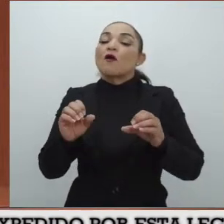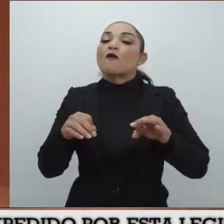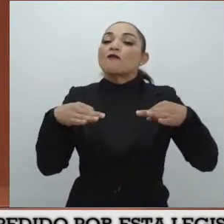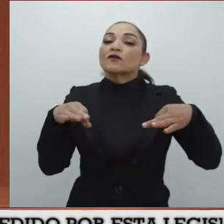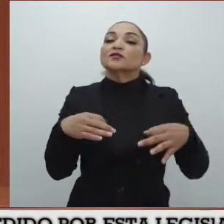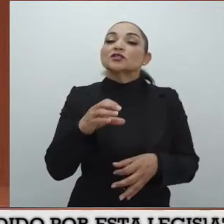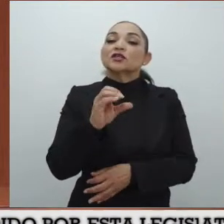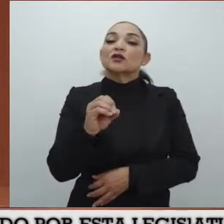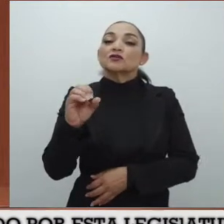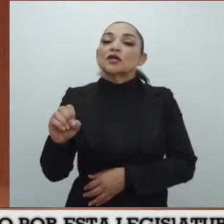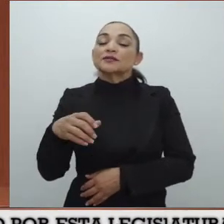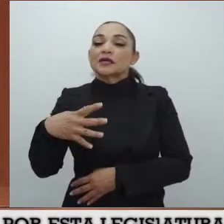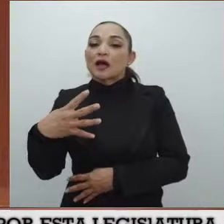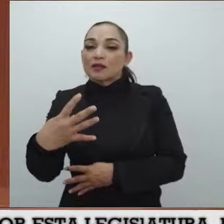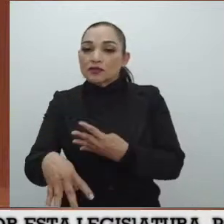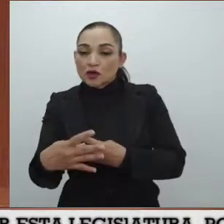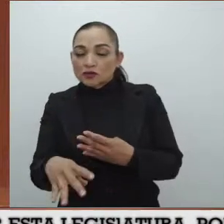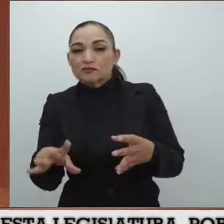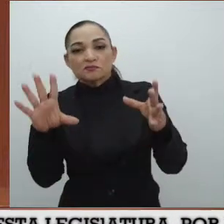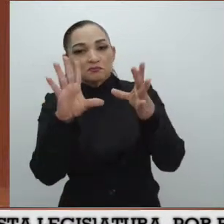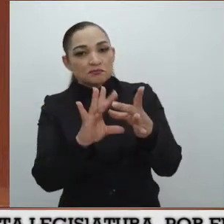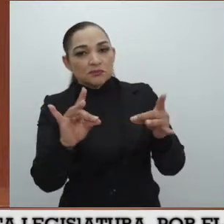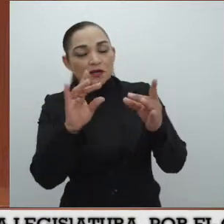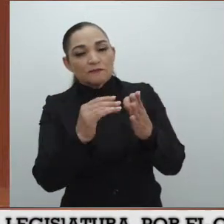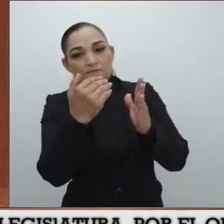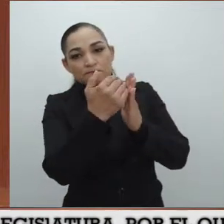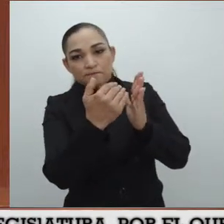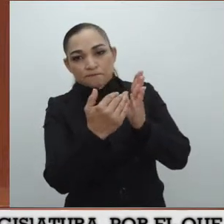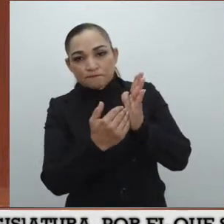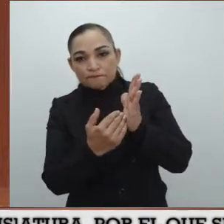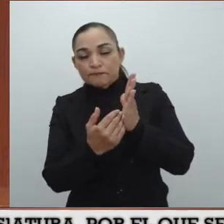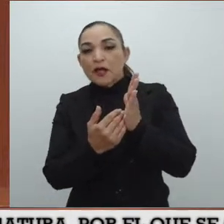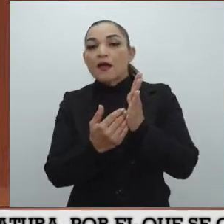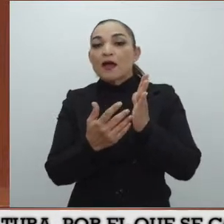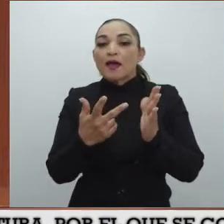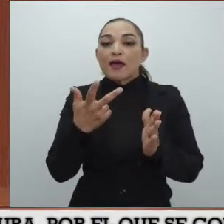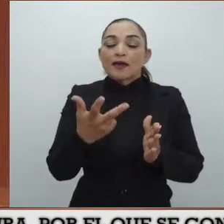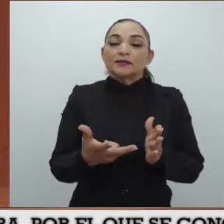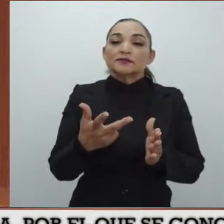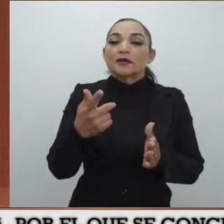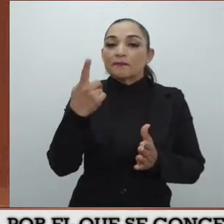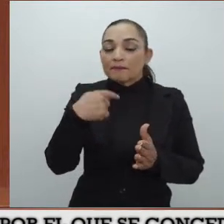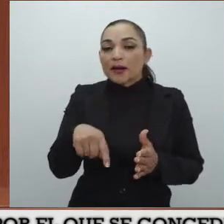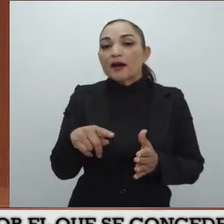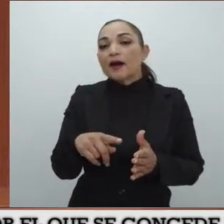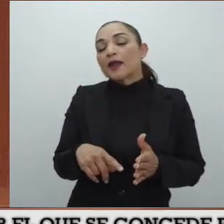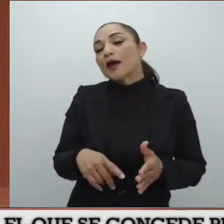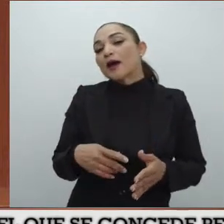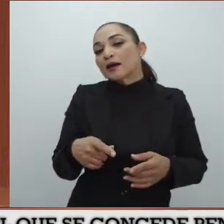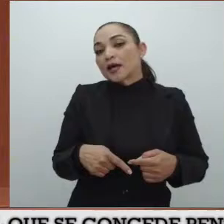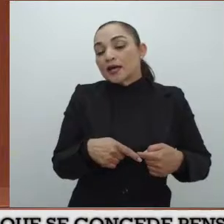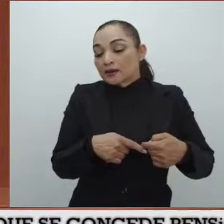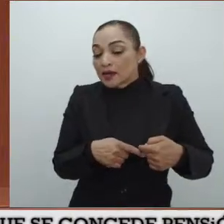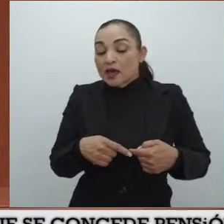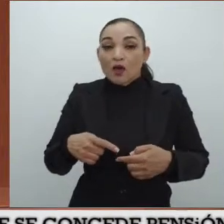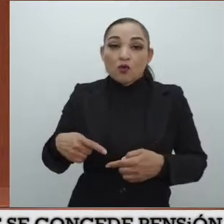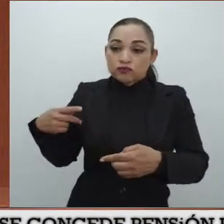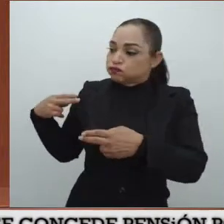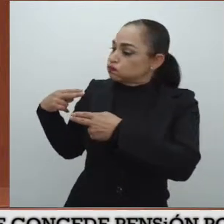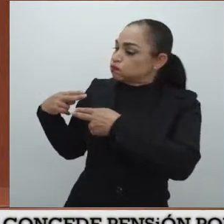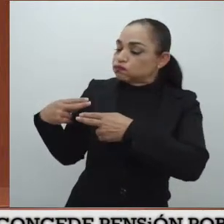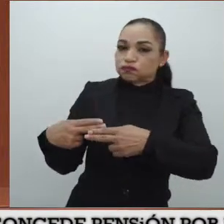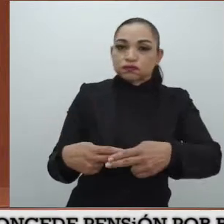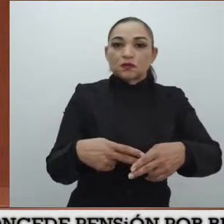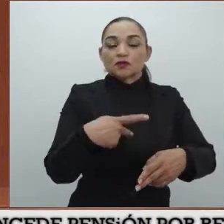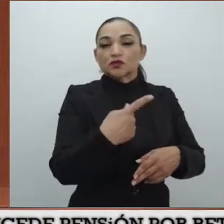00614, donde expone una serie de hechos de supervenciones relacionadas con el historial laboral de Francisco Javier Benítez Serrano. Solicita dejar